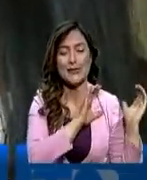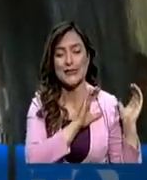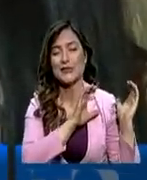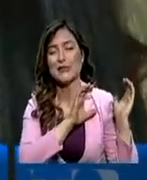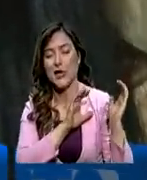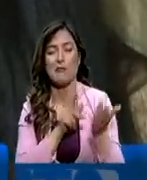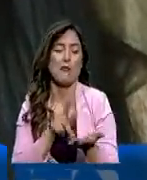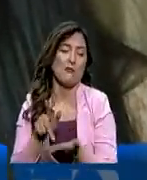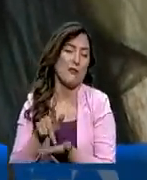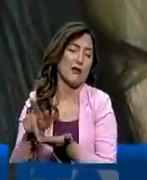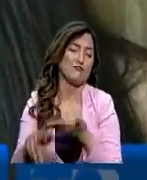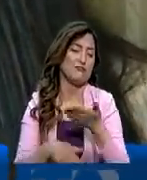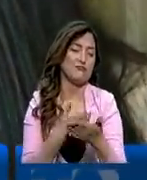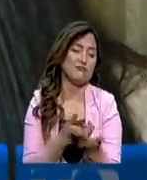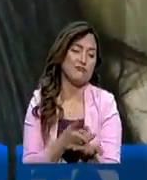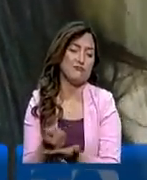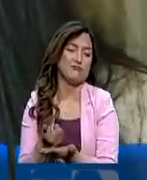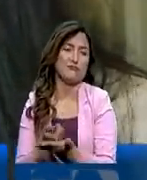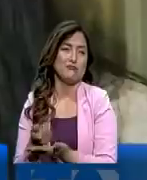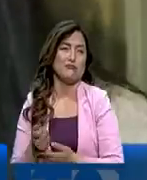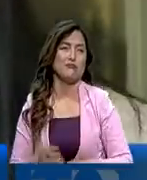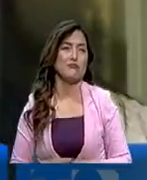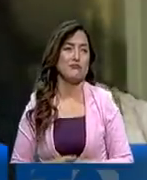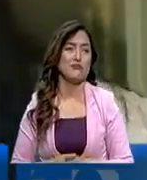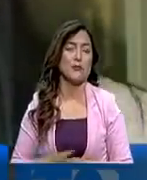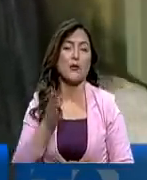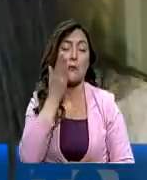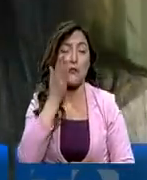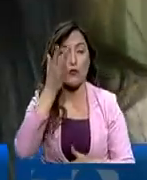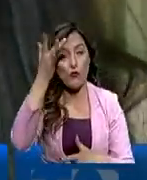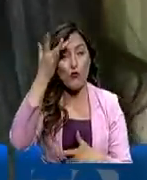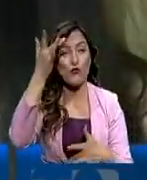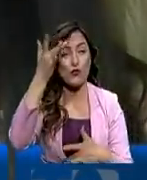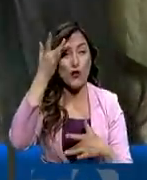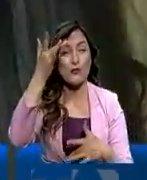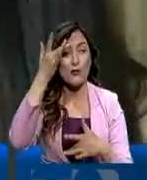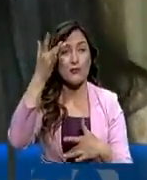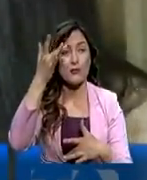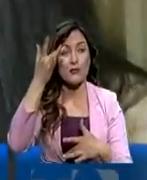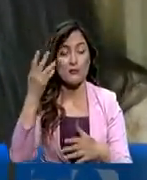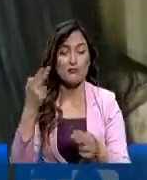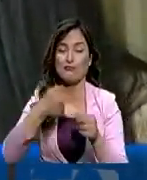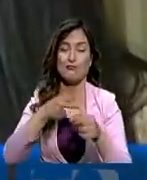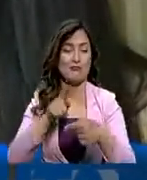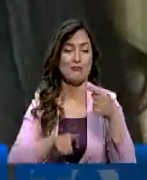gastos de la situación de salud de su madre, que en este momento no ha podido venir,